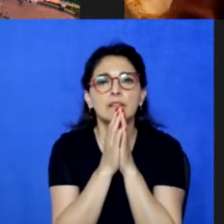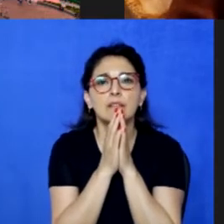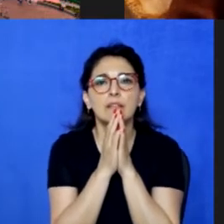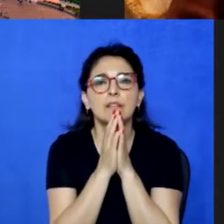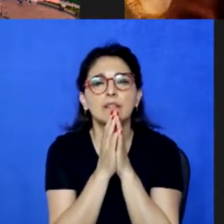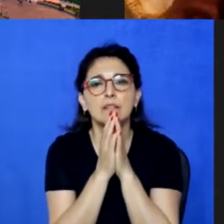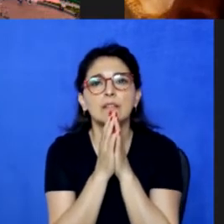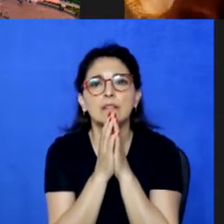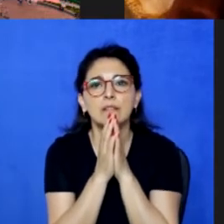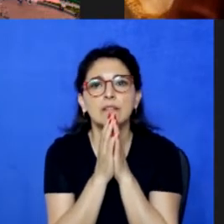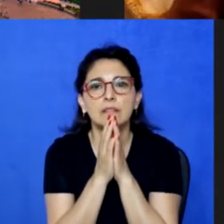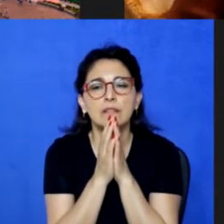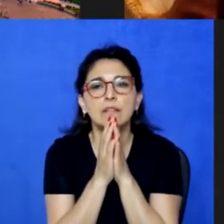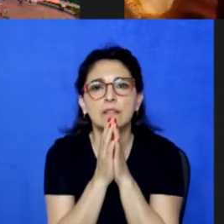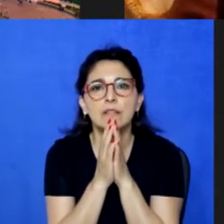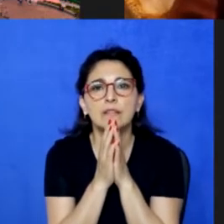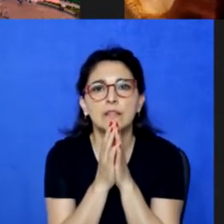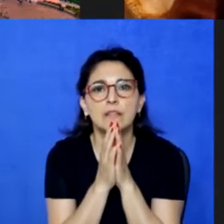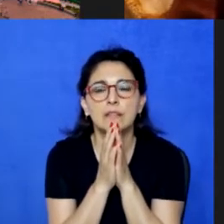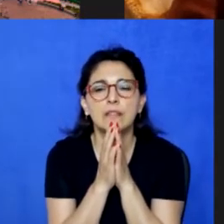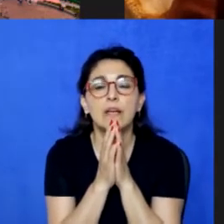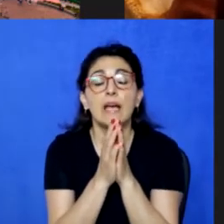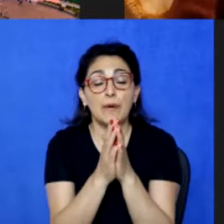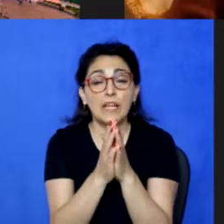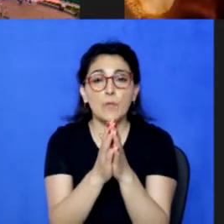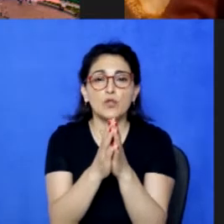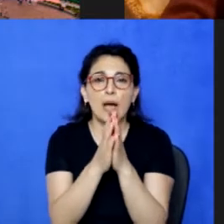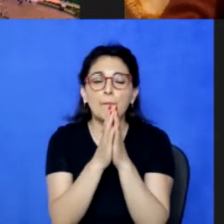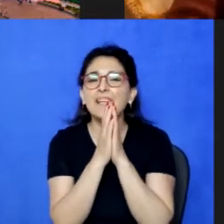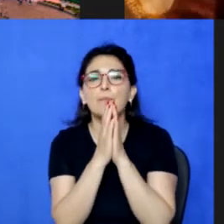que teníamos antes, vamos a ser más felices. Porque